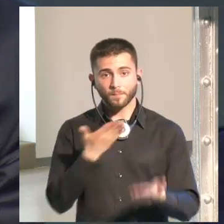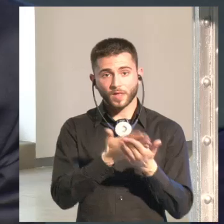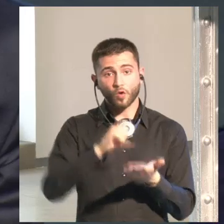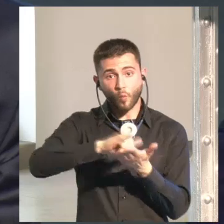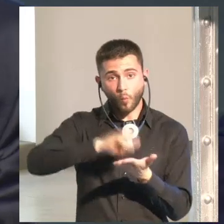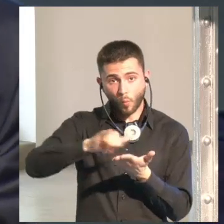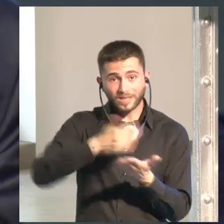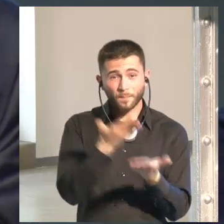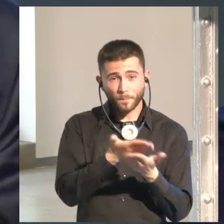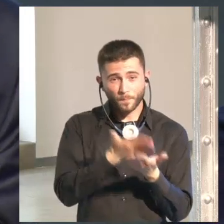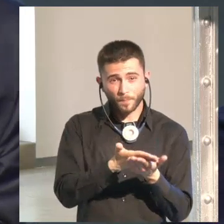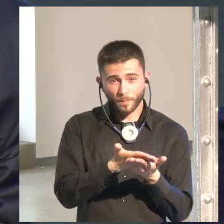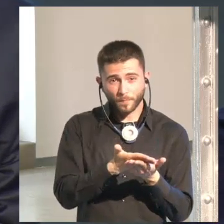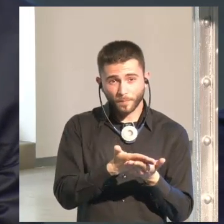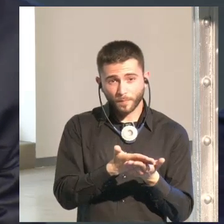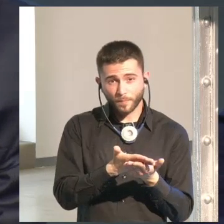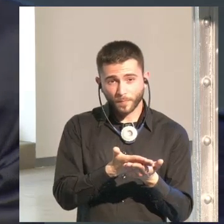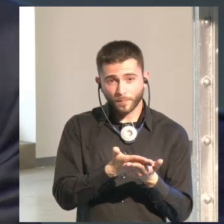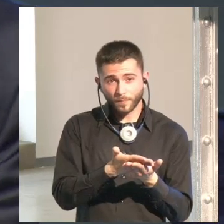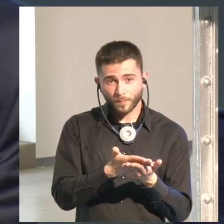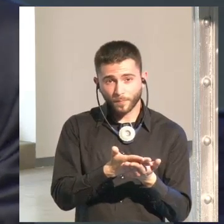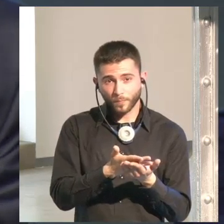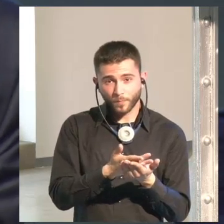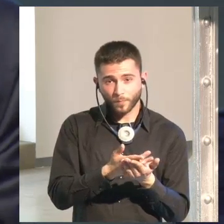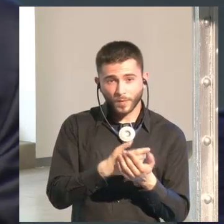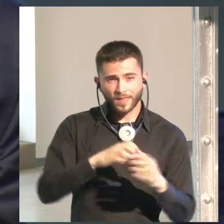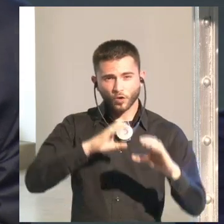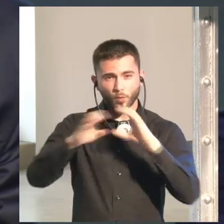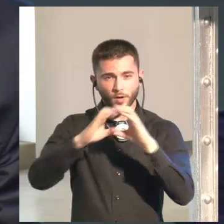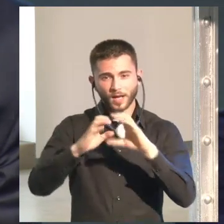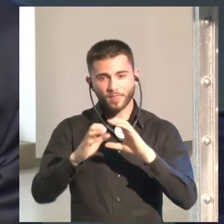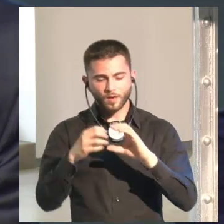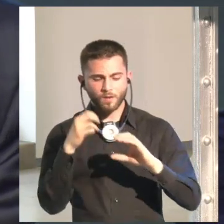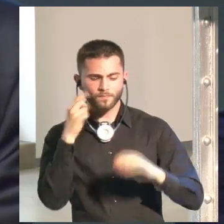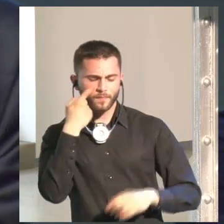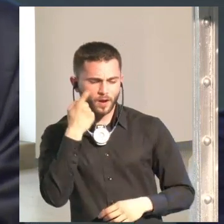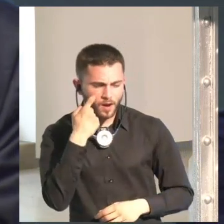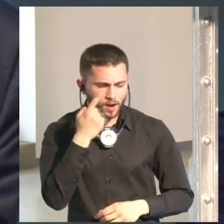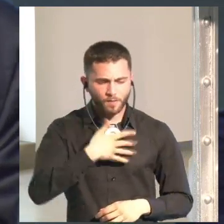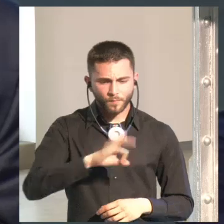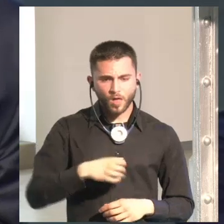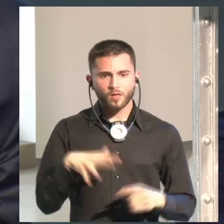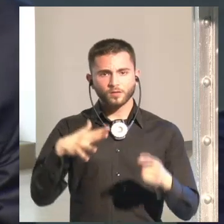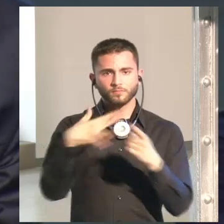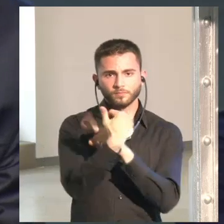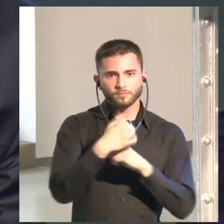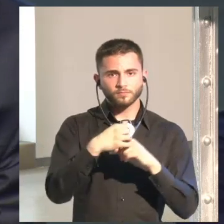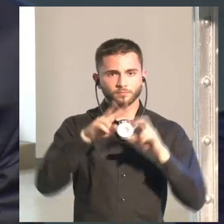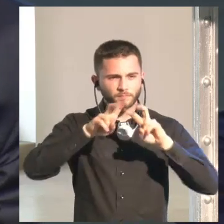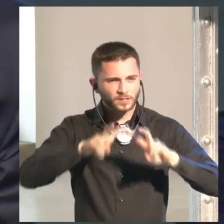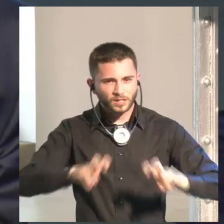WhatsApp la interceptación de determinada comunicación, ¿verdad? Pues se estaba investigando un caso en el ámbito de la